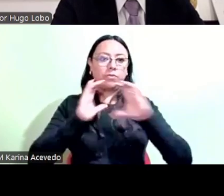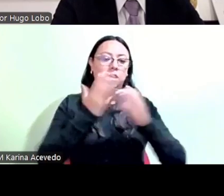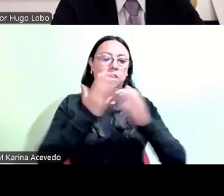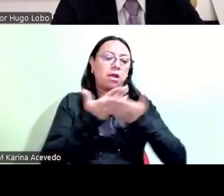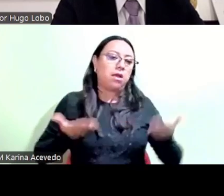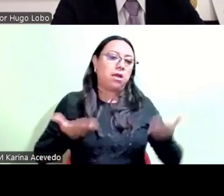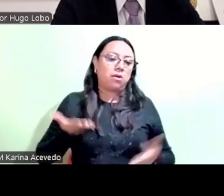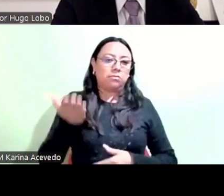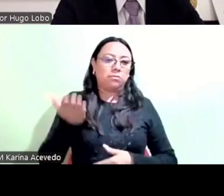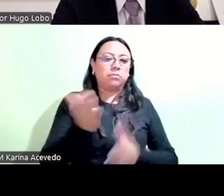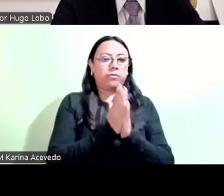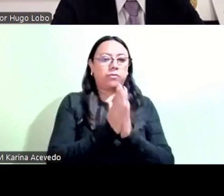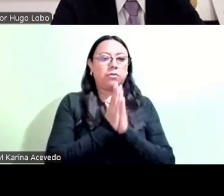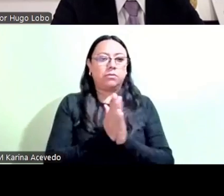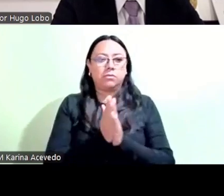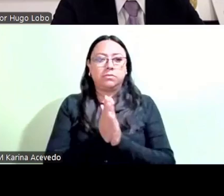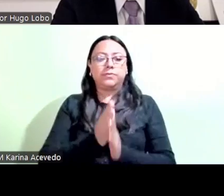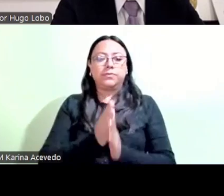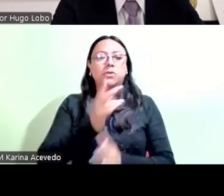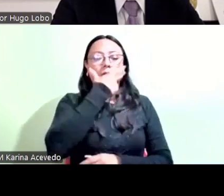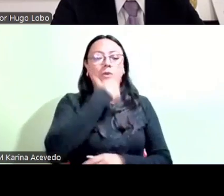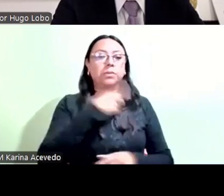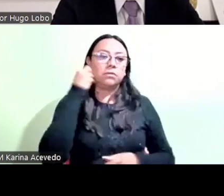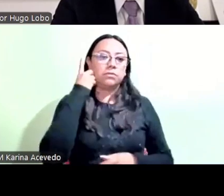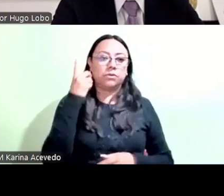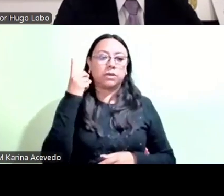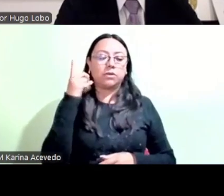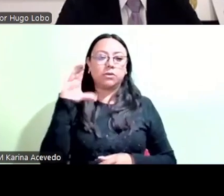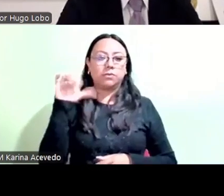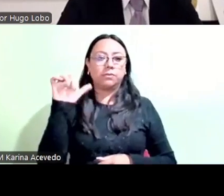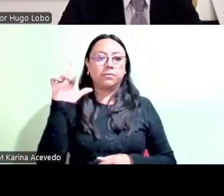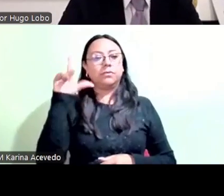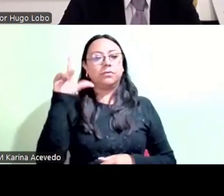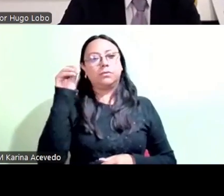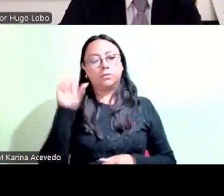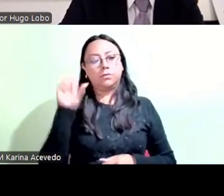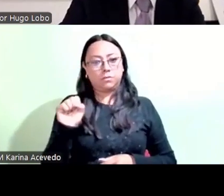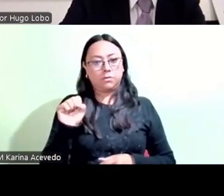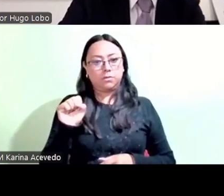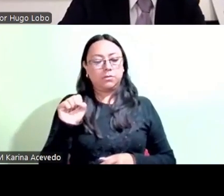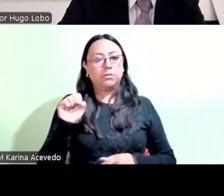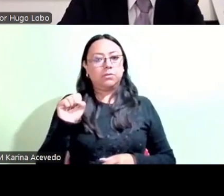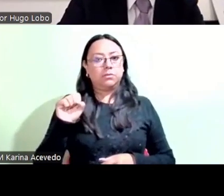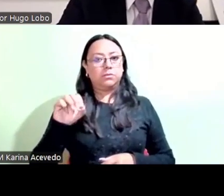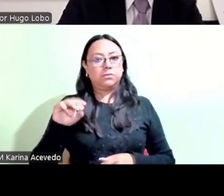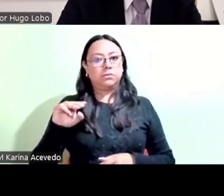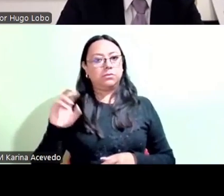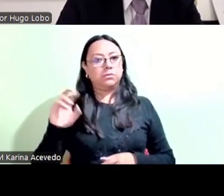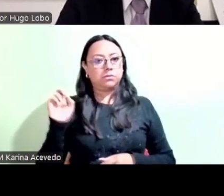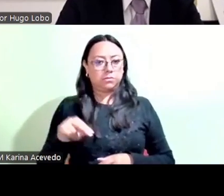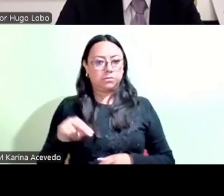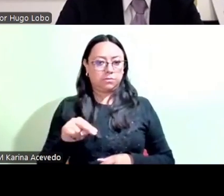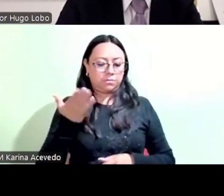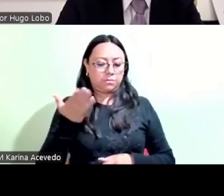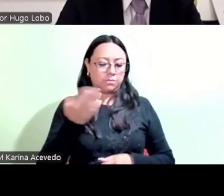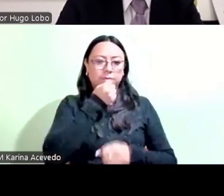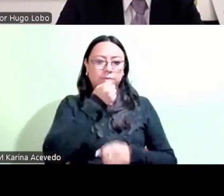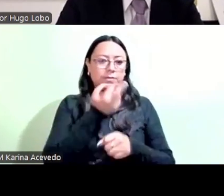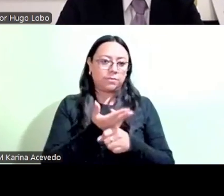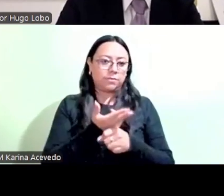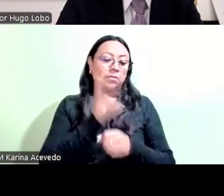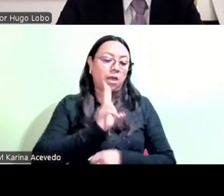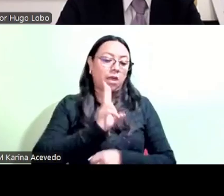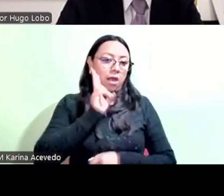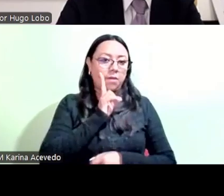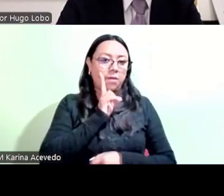al diputado Carlos Hernández Mirón, quien nos honra fungir en esta comisión como secretario y con la finalidad de verificar la existencia